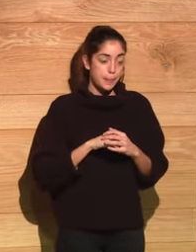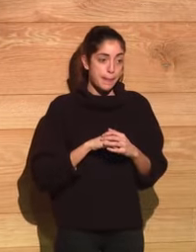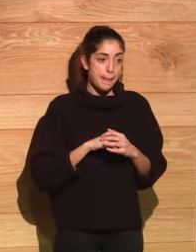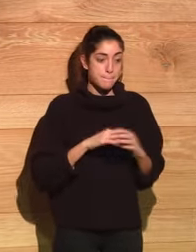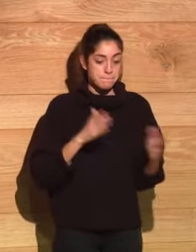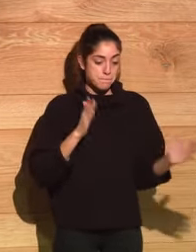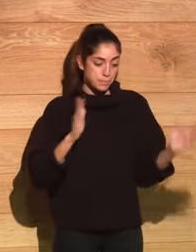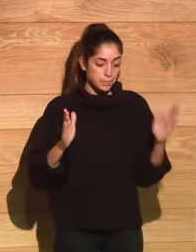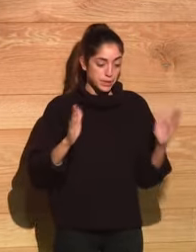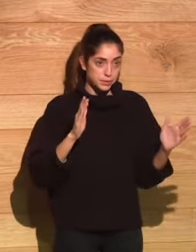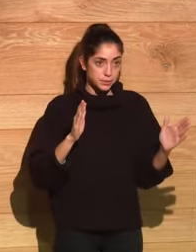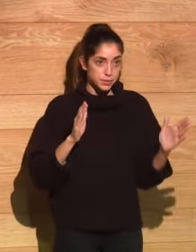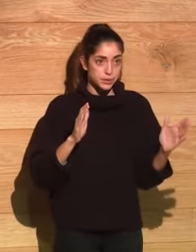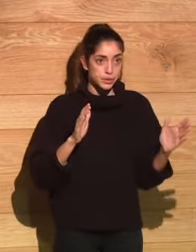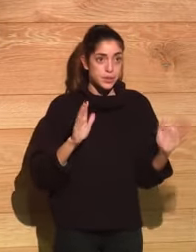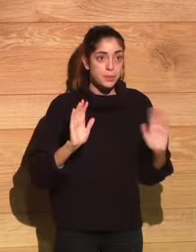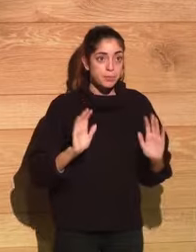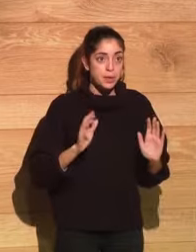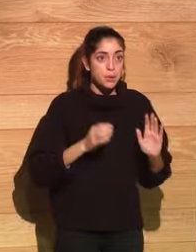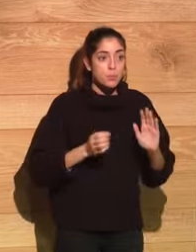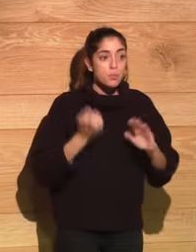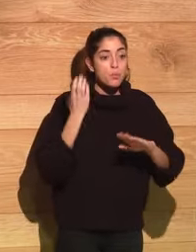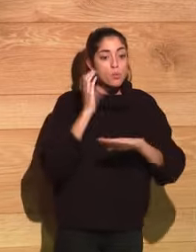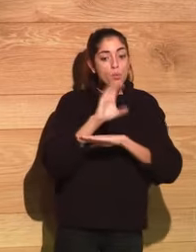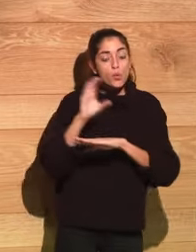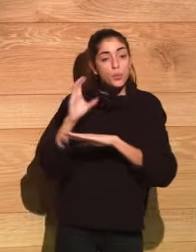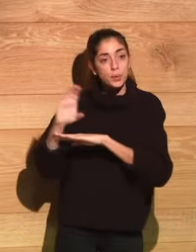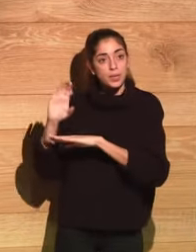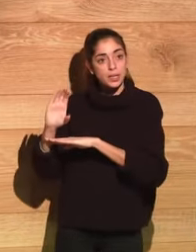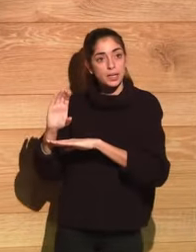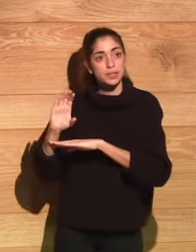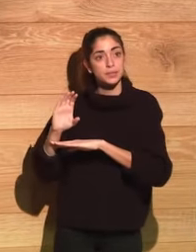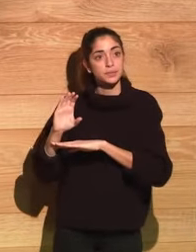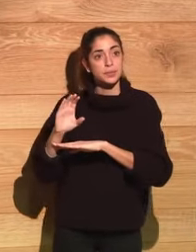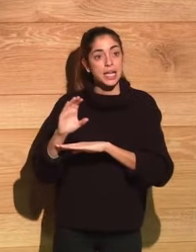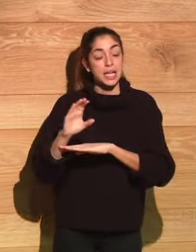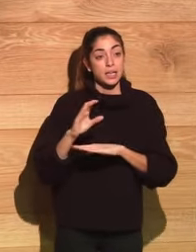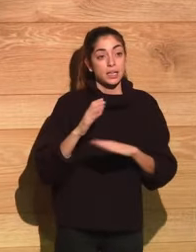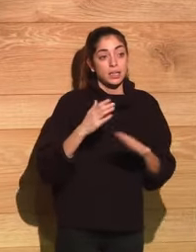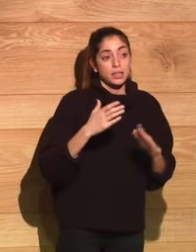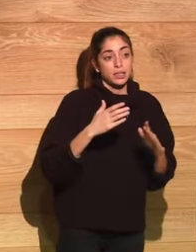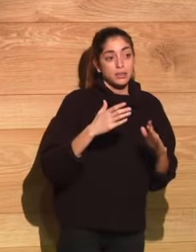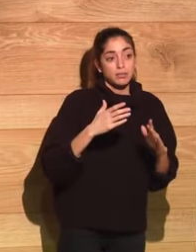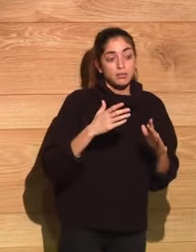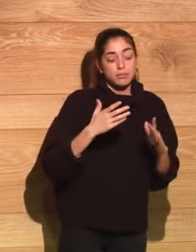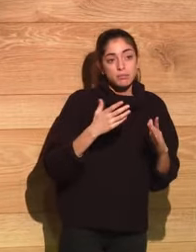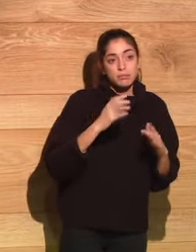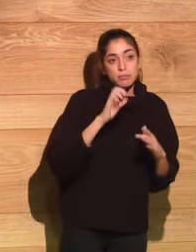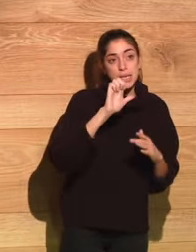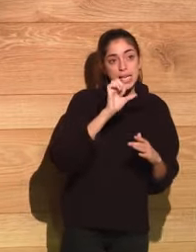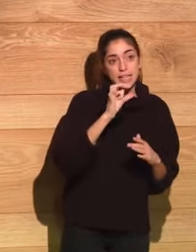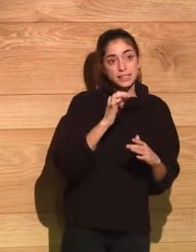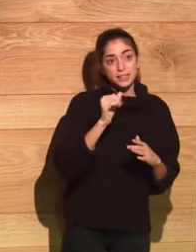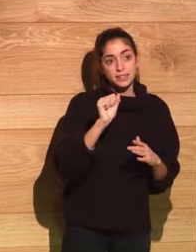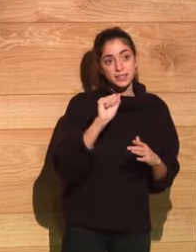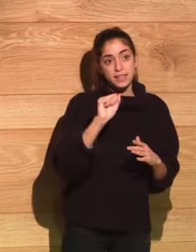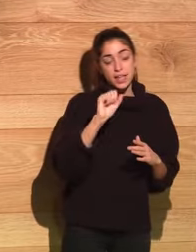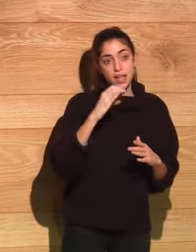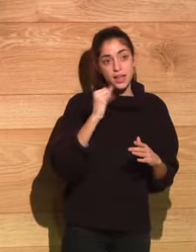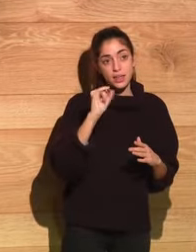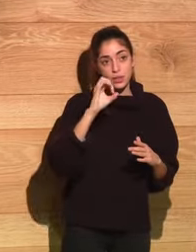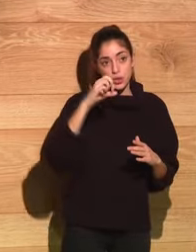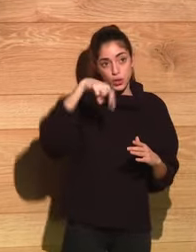Entre medias ha empezado a publicar, en primer lugar, Estación, ida y vuelta, que es un texto que ella escribe, yo creo que con 30 años